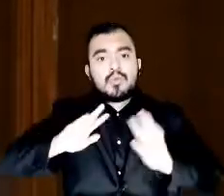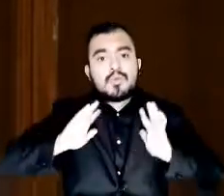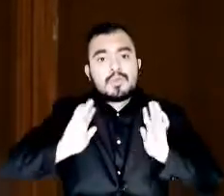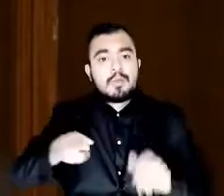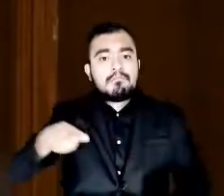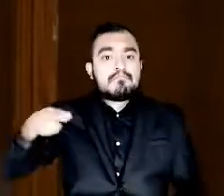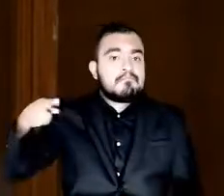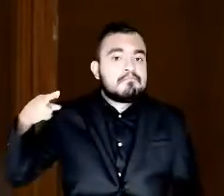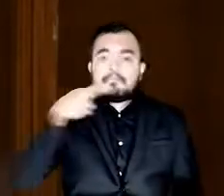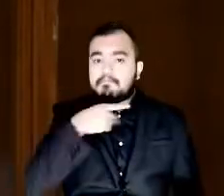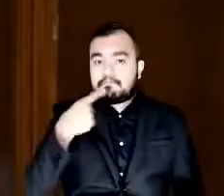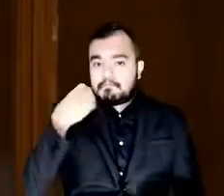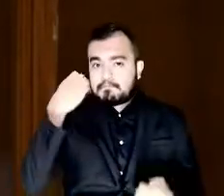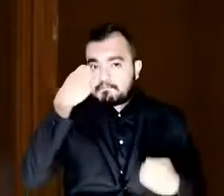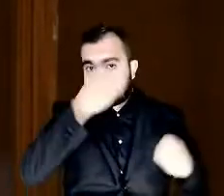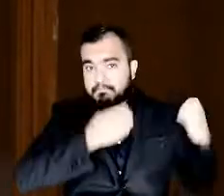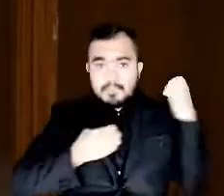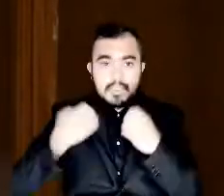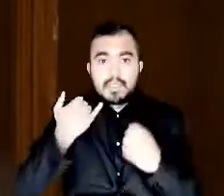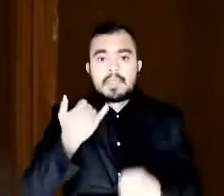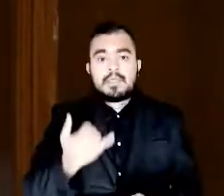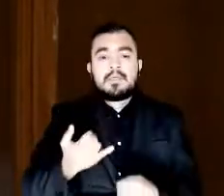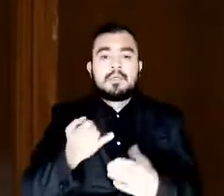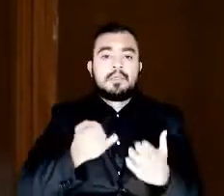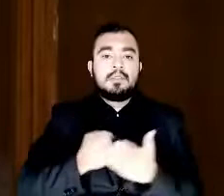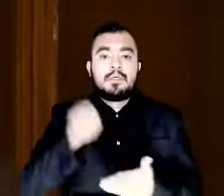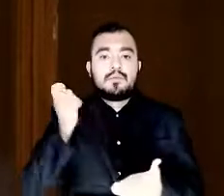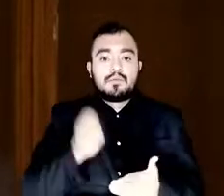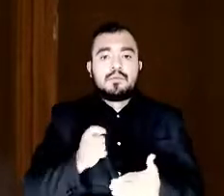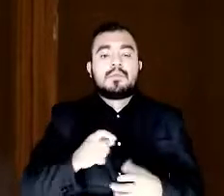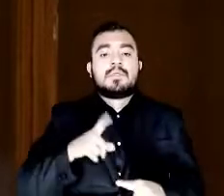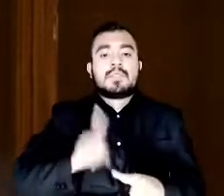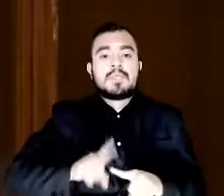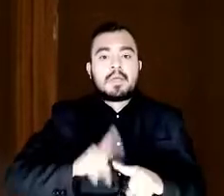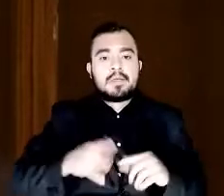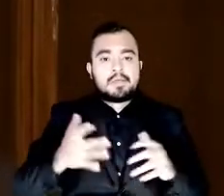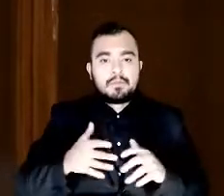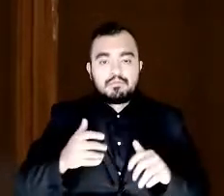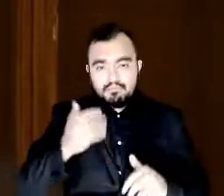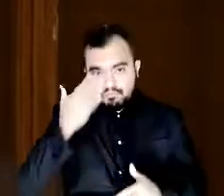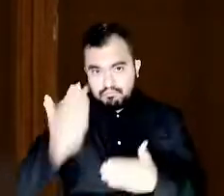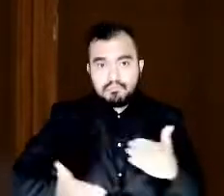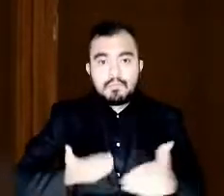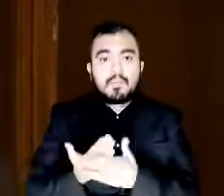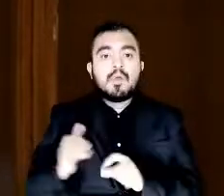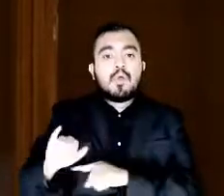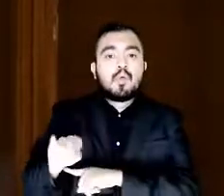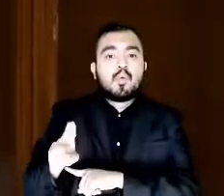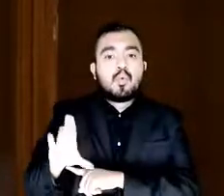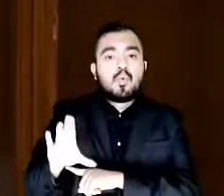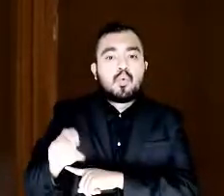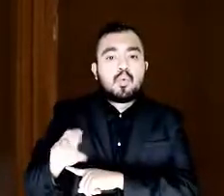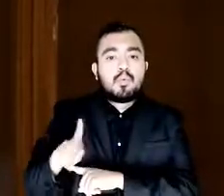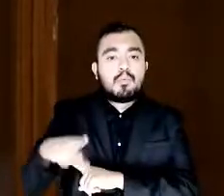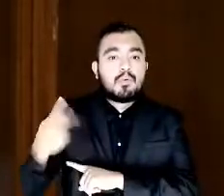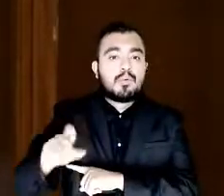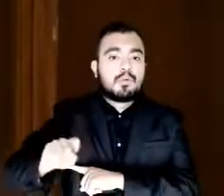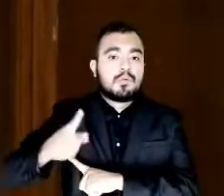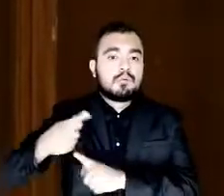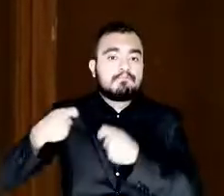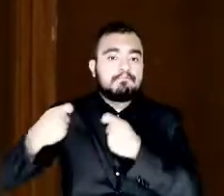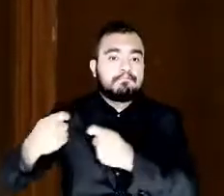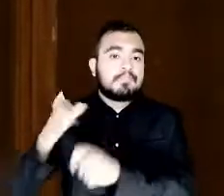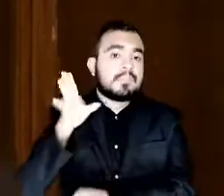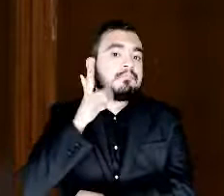a su análisis y resolución Atentamente junta de coordinación política de la sexagésimo primer legislatura del Estado de